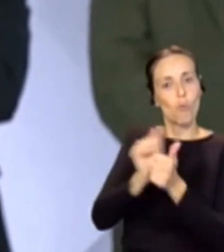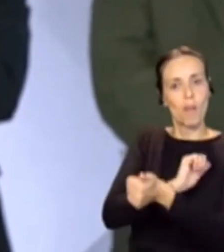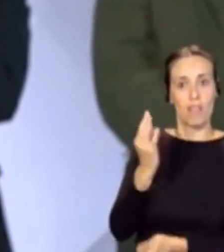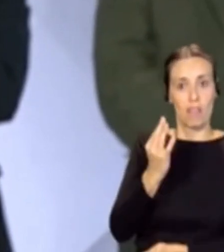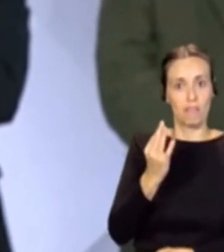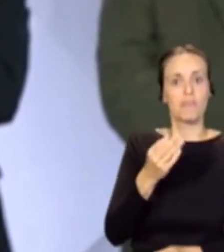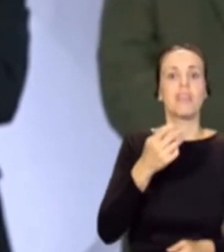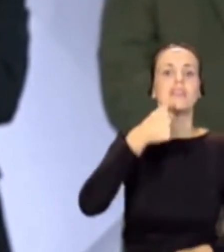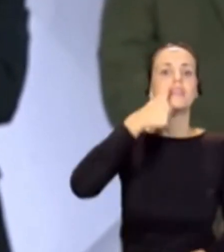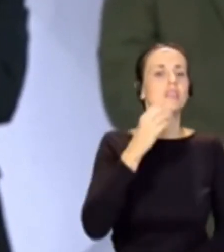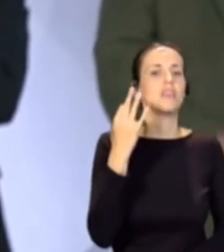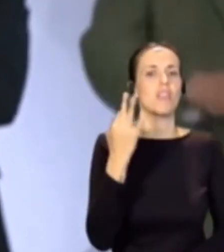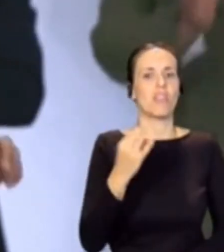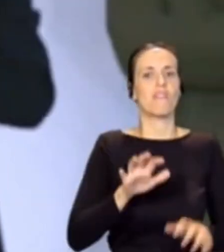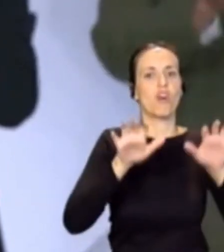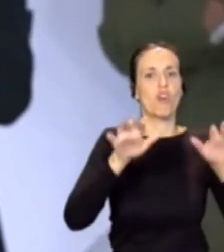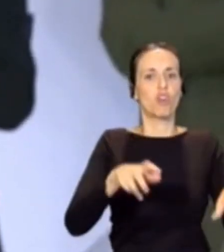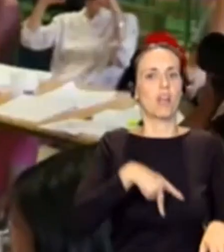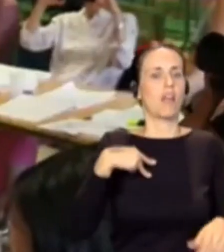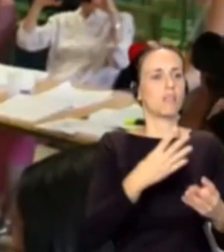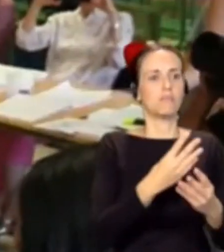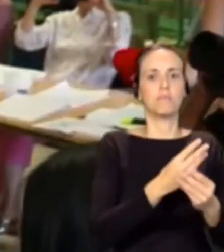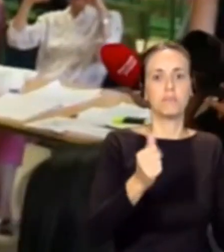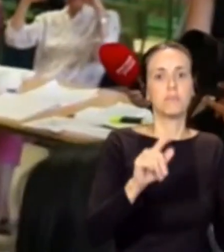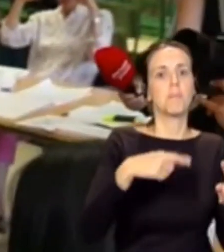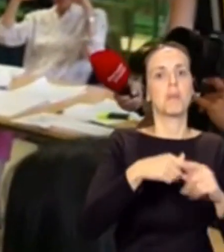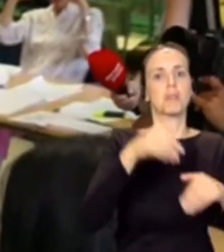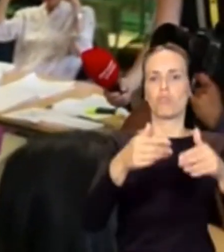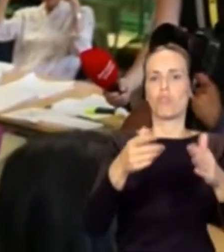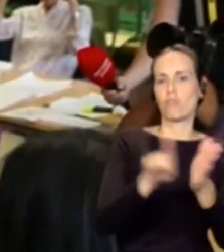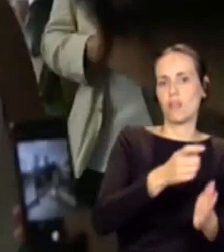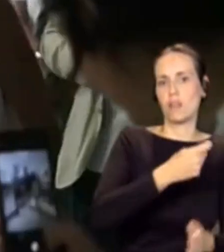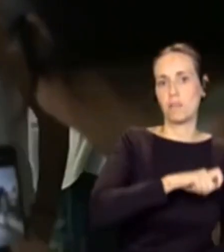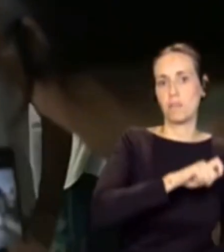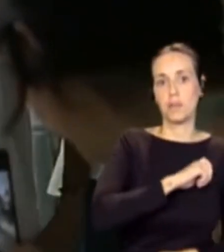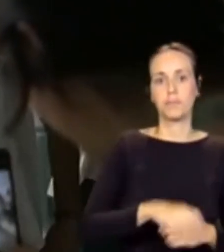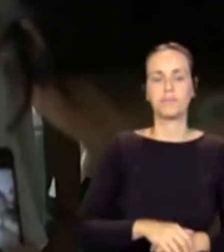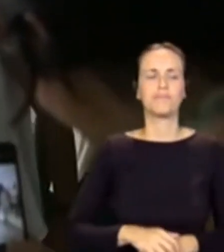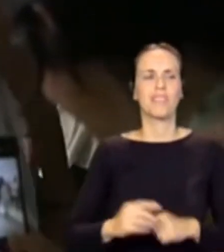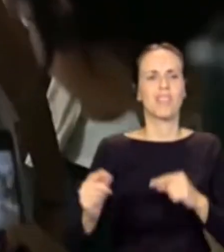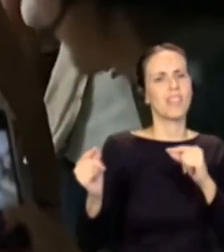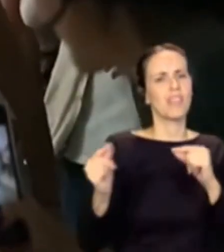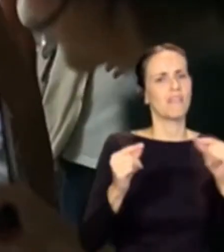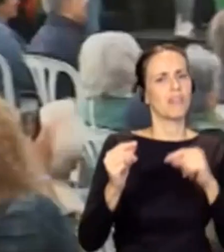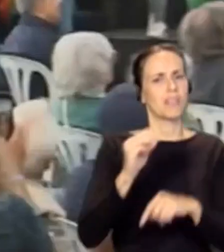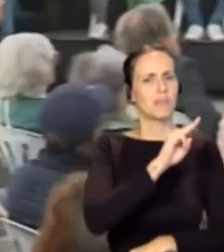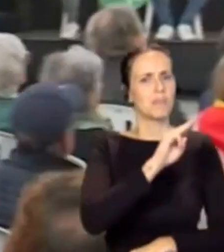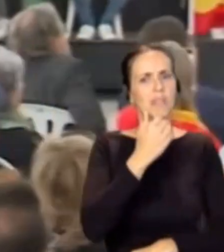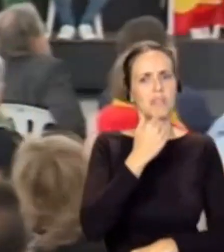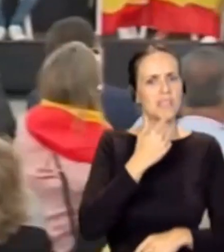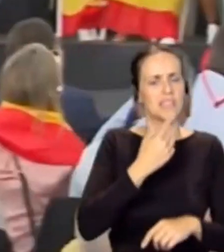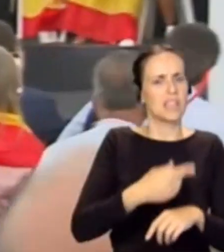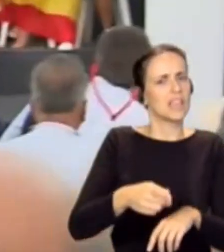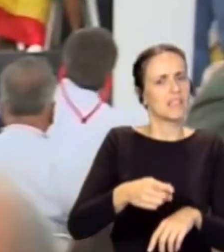nuevo a los españoles a las urnas. Discuten la idea de los populares de no pactar con los extremos y ponen en el ojo de su agenda